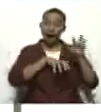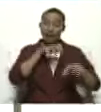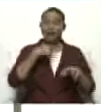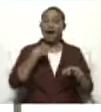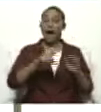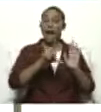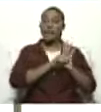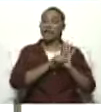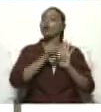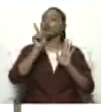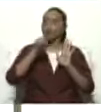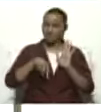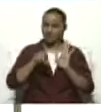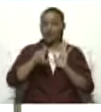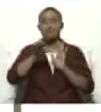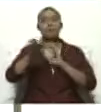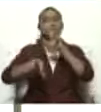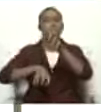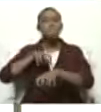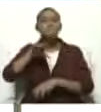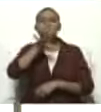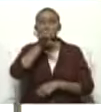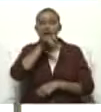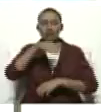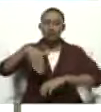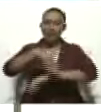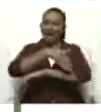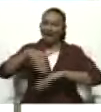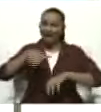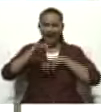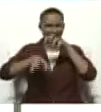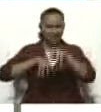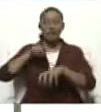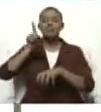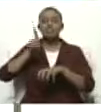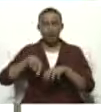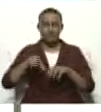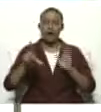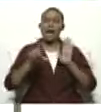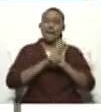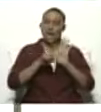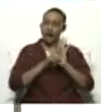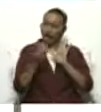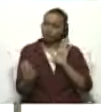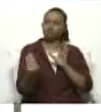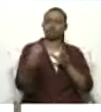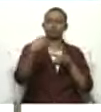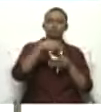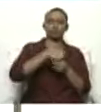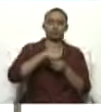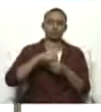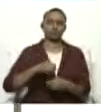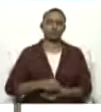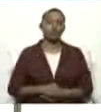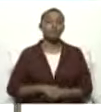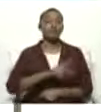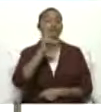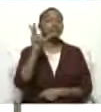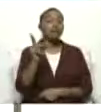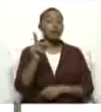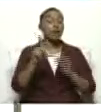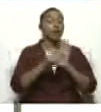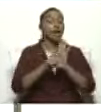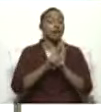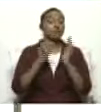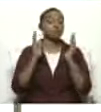comunitarias. Quiero destacar lo más importante que podemos conseguir en esta discusión que está en su segunda fase, esta ley que está en su